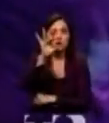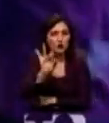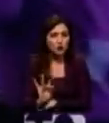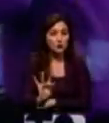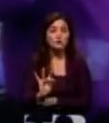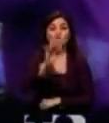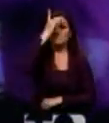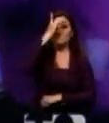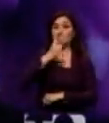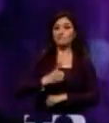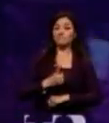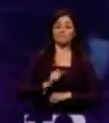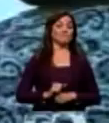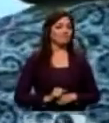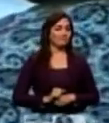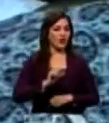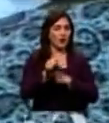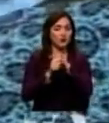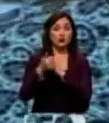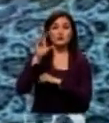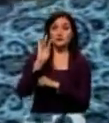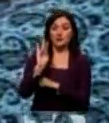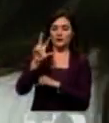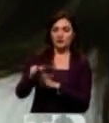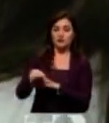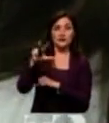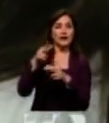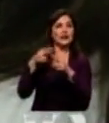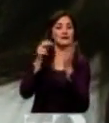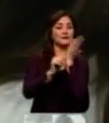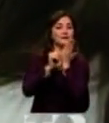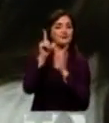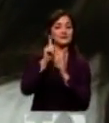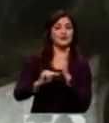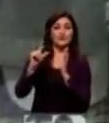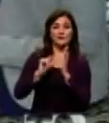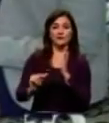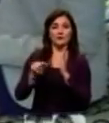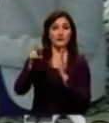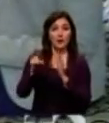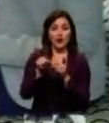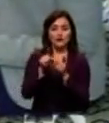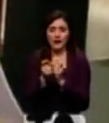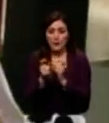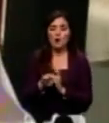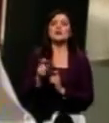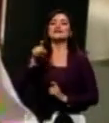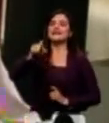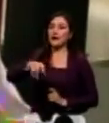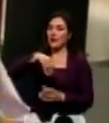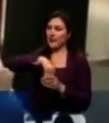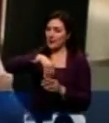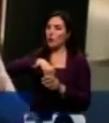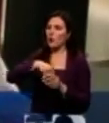la del 2017 regirá solo 3 meses, este exministro de Finanzas dice que aquí ya deben reflejarse los ajustes. Yo creo que ya